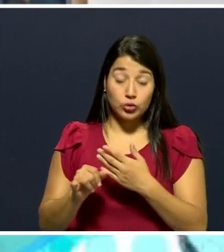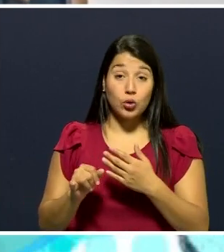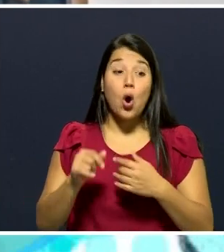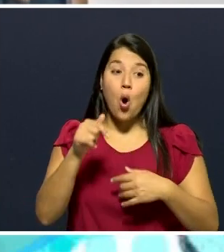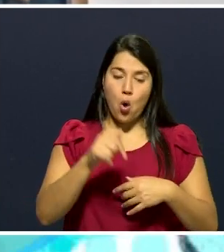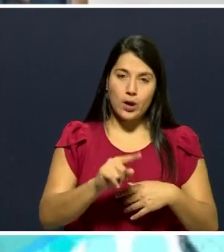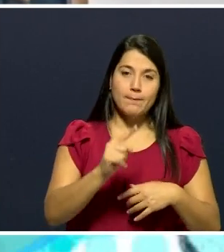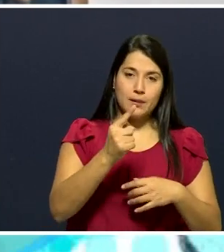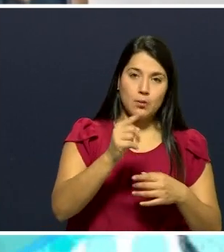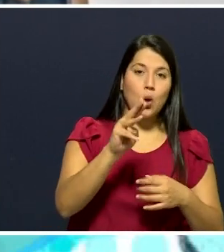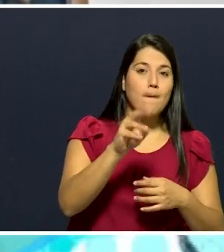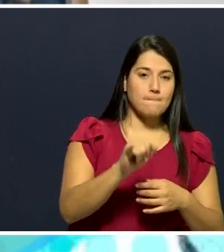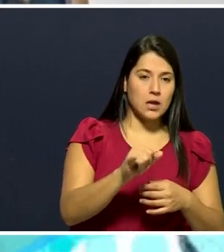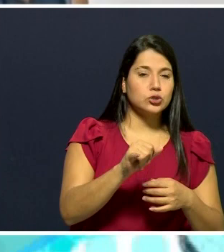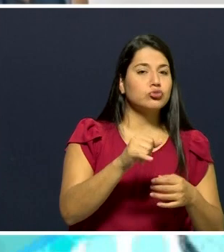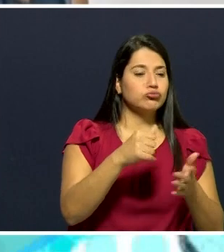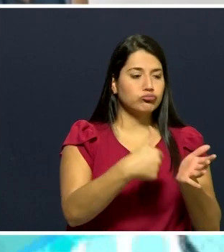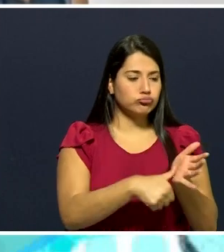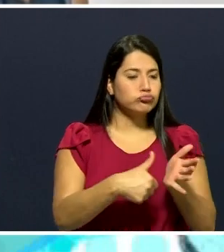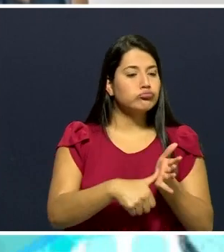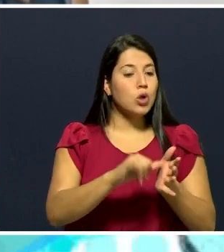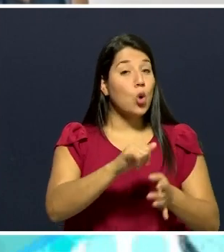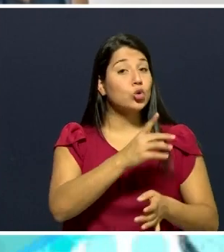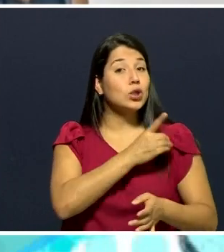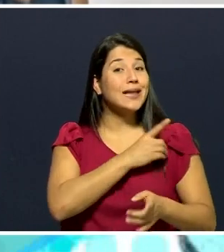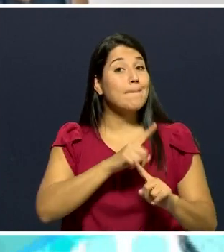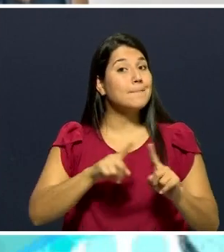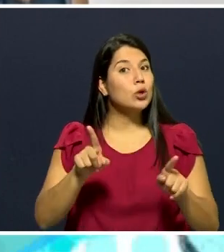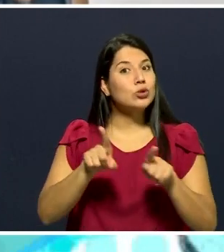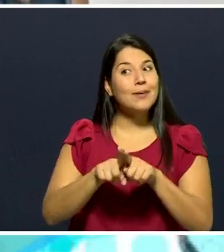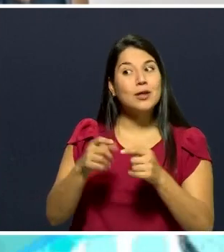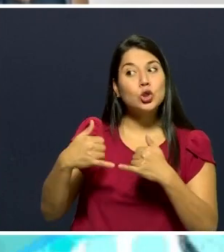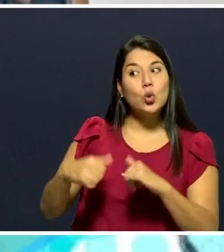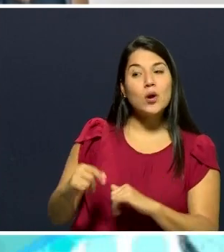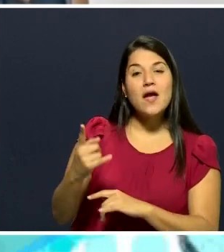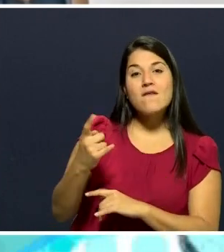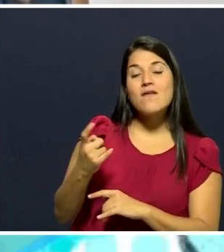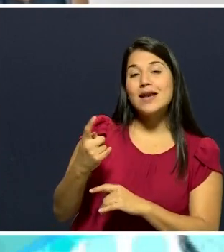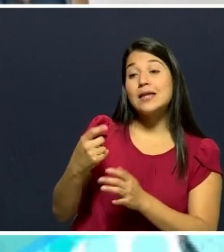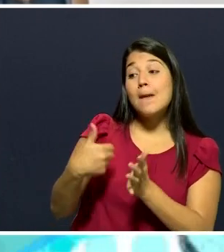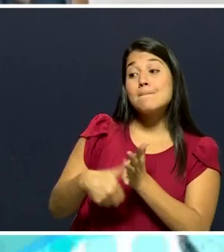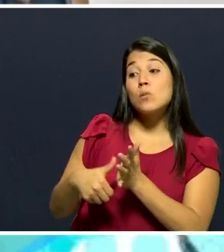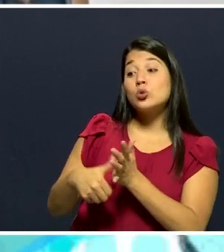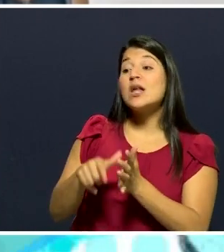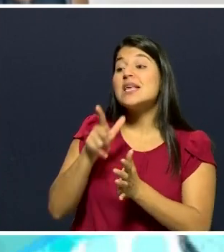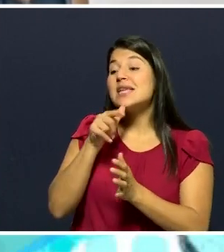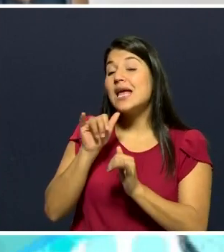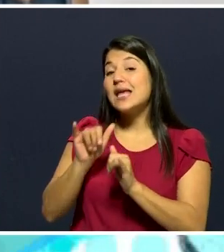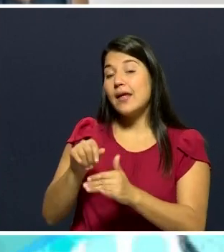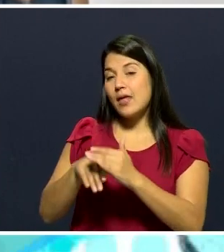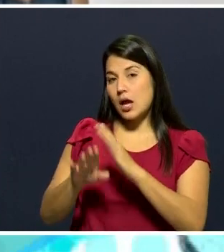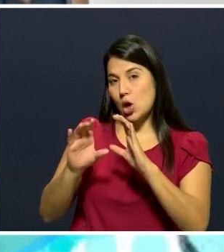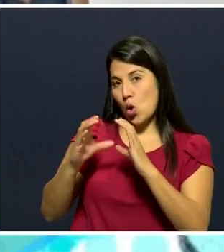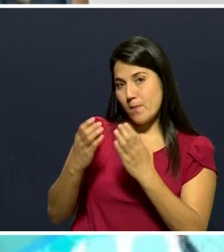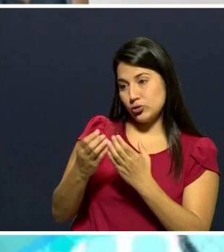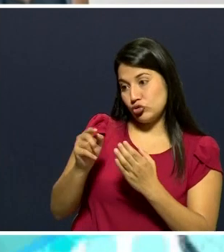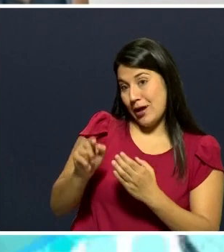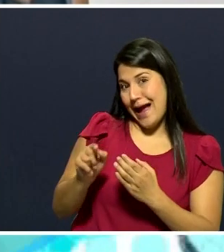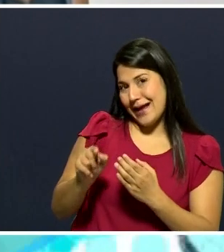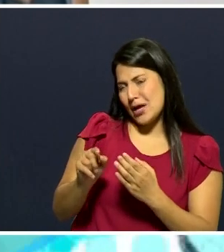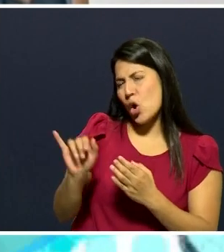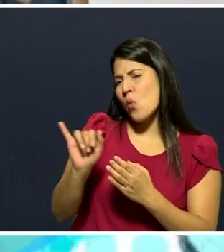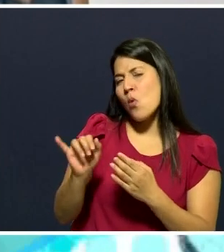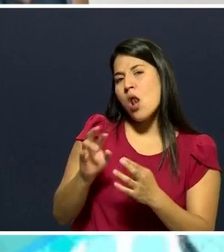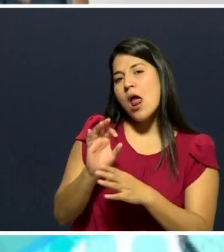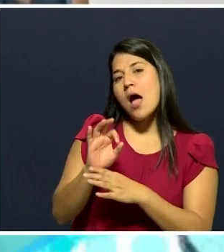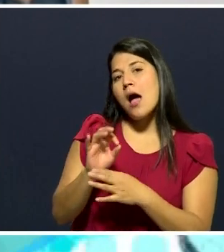ver también cómo se reparten el control de las comisiones, que es donde realmente, como dicen, se parte el bacalao, donde